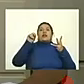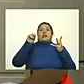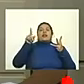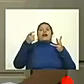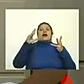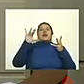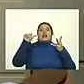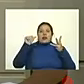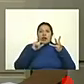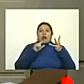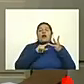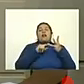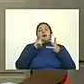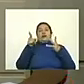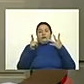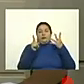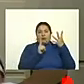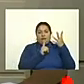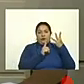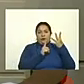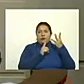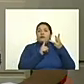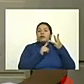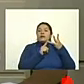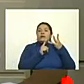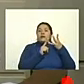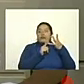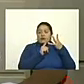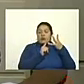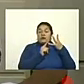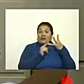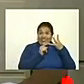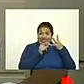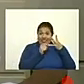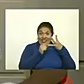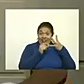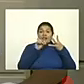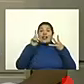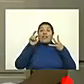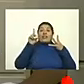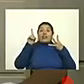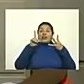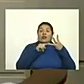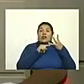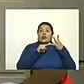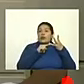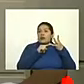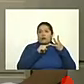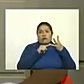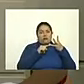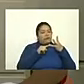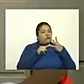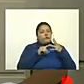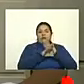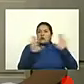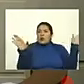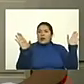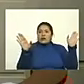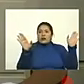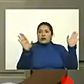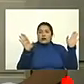García Arizabaleta, que se convierte, porque él es destituido del gobierno, era